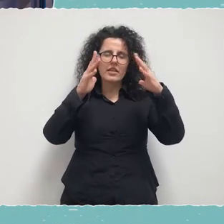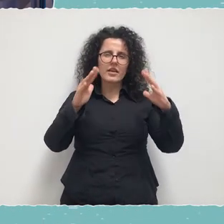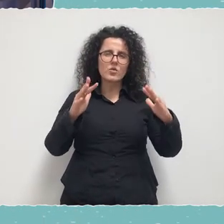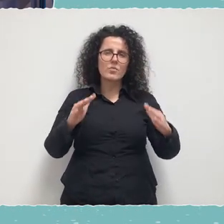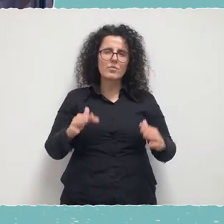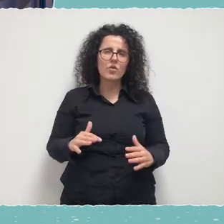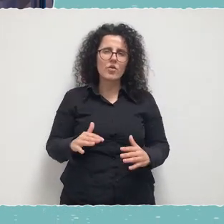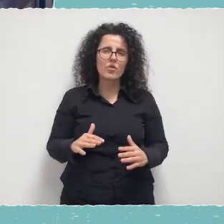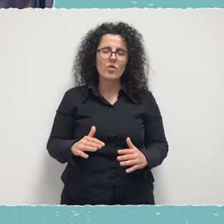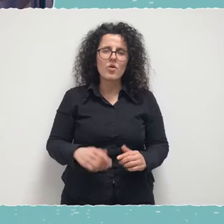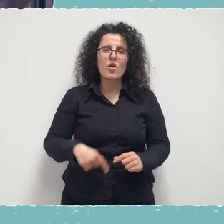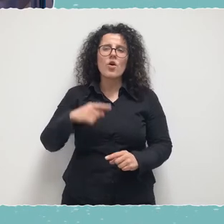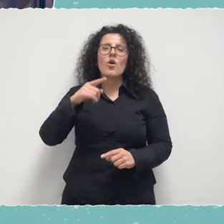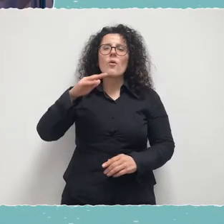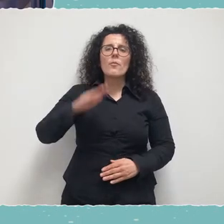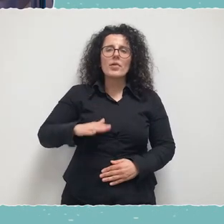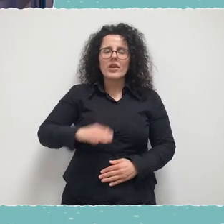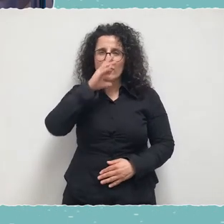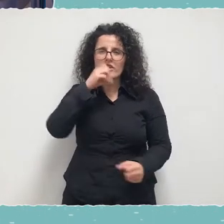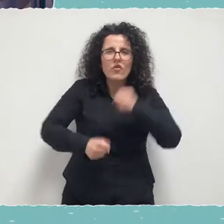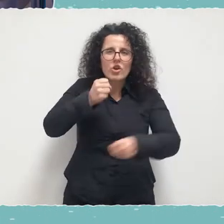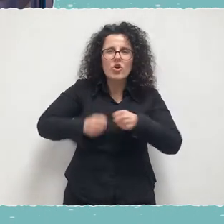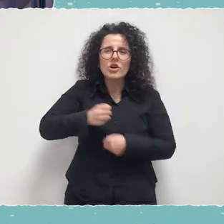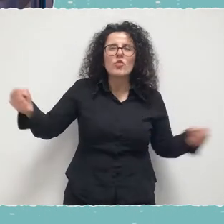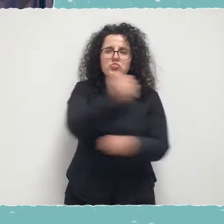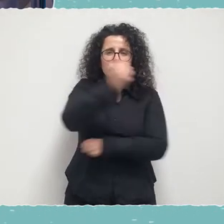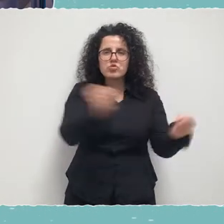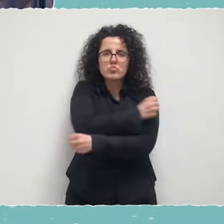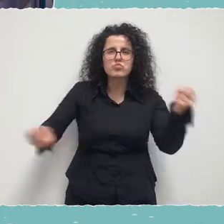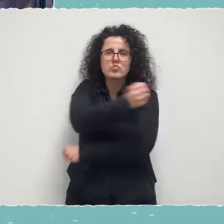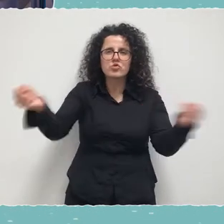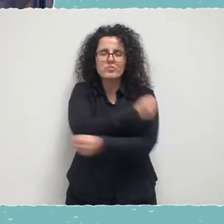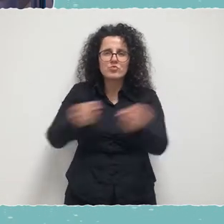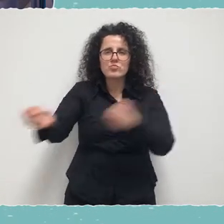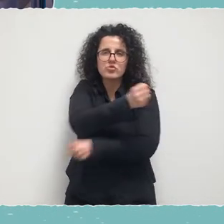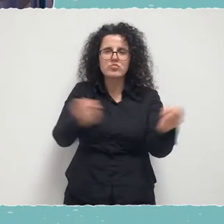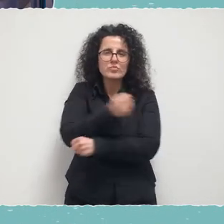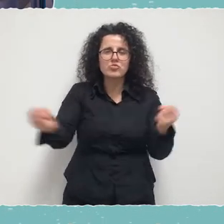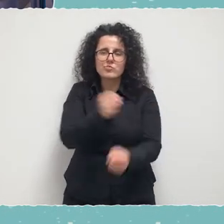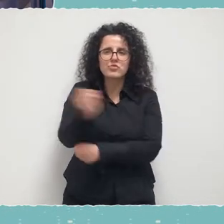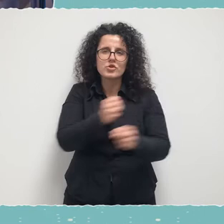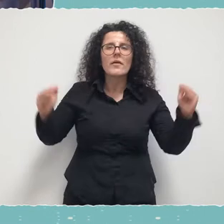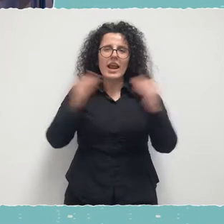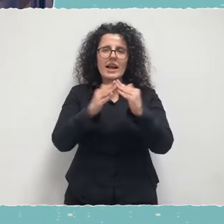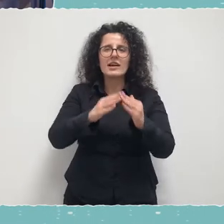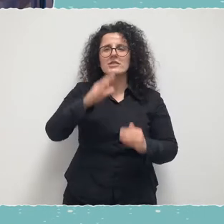y a su casa derrubó. Y un porquillo pequeño fui corriendo, corriendo, corriendo.